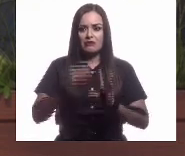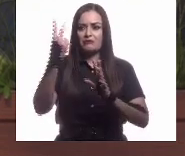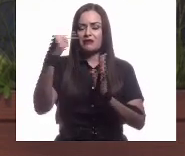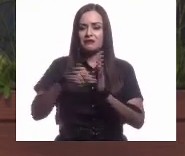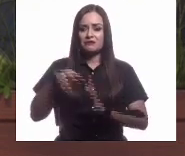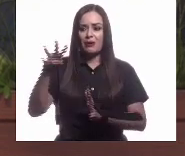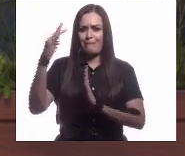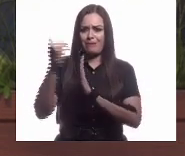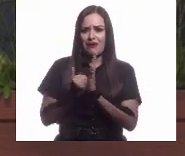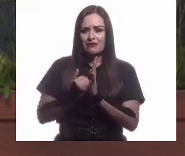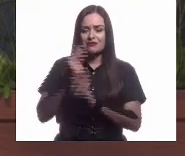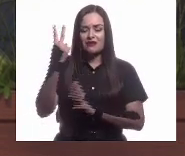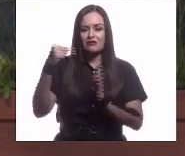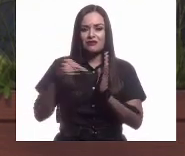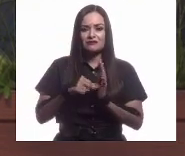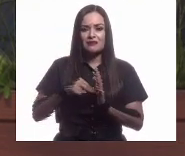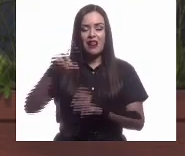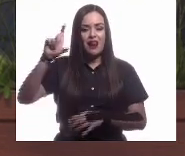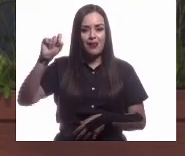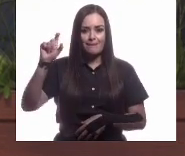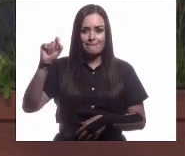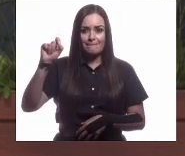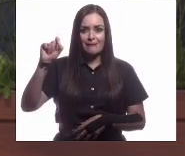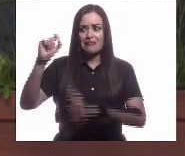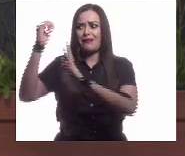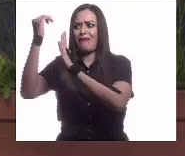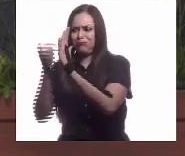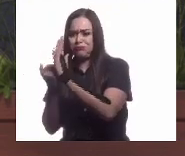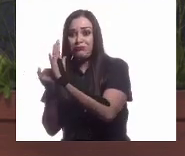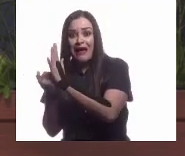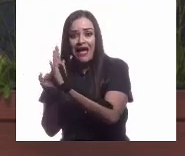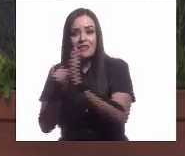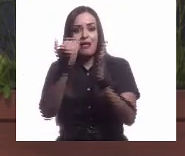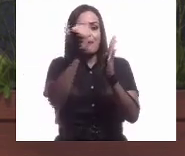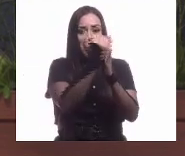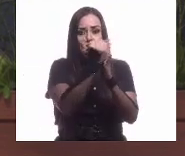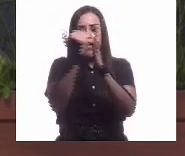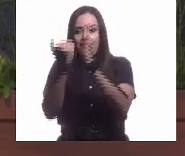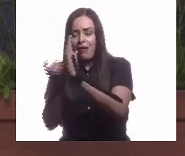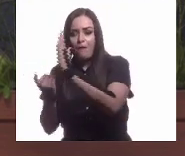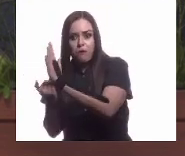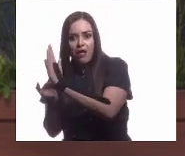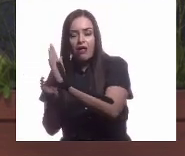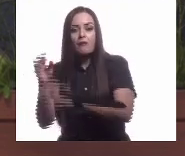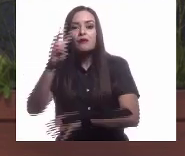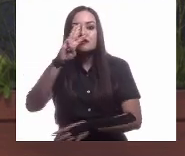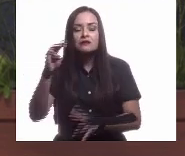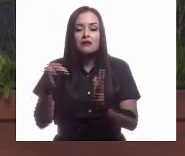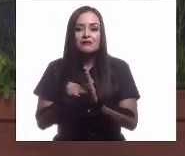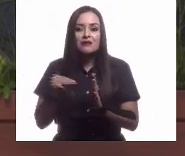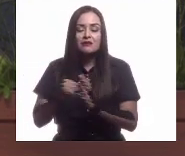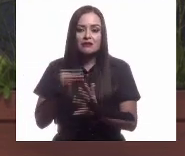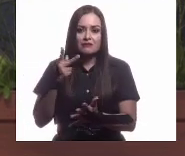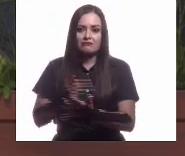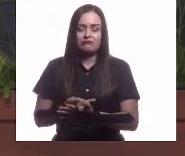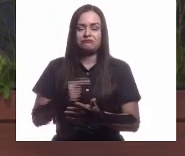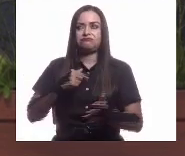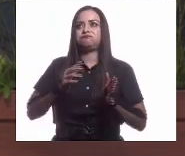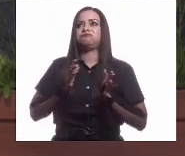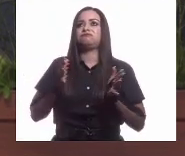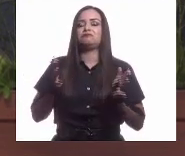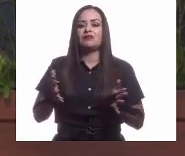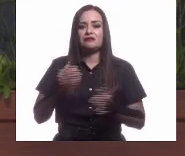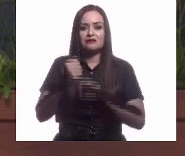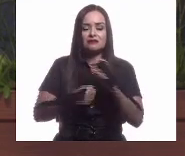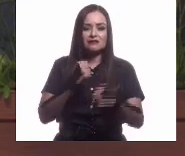el 2020 incluye todavía recortes adicionales por 300 millones de pesos más. Así que en